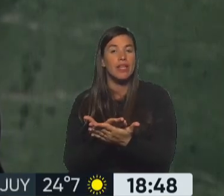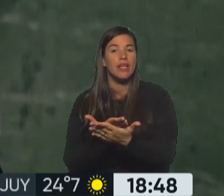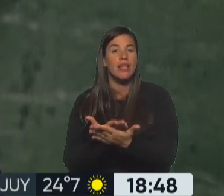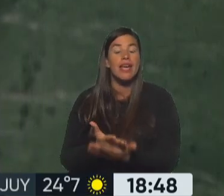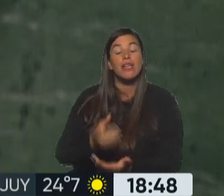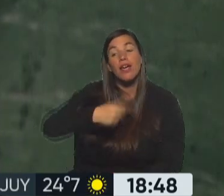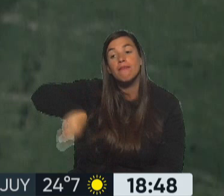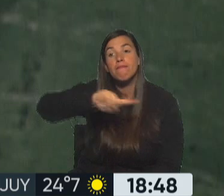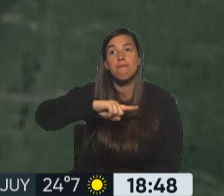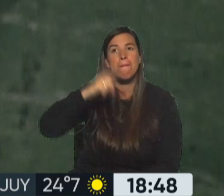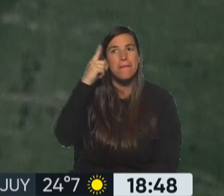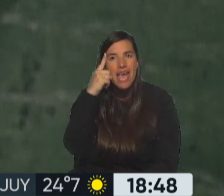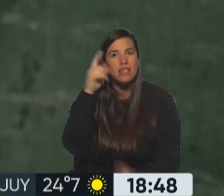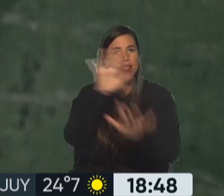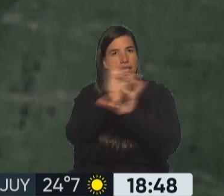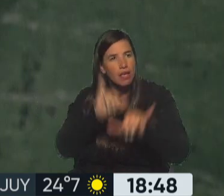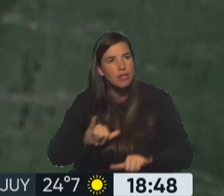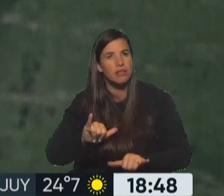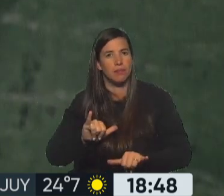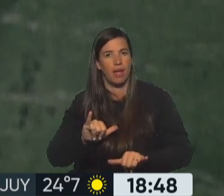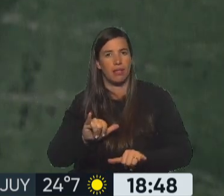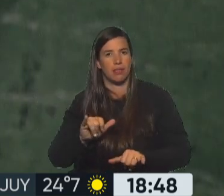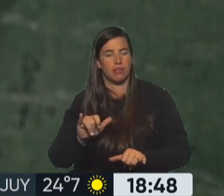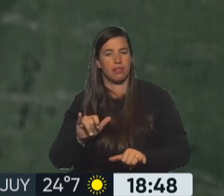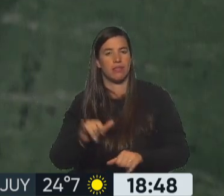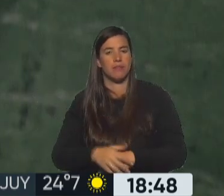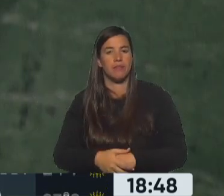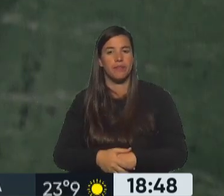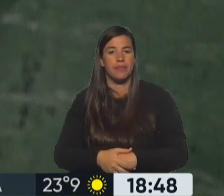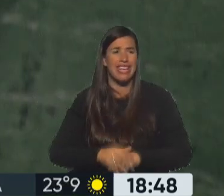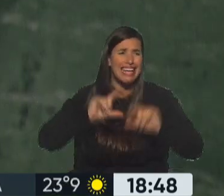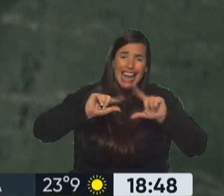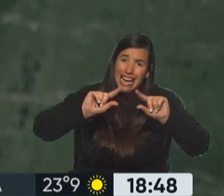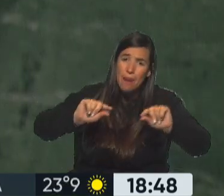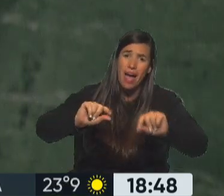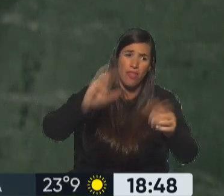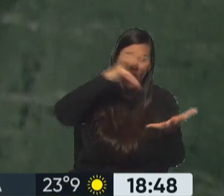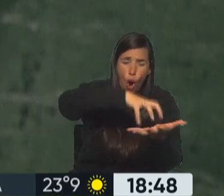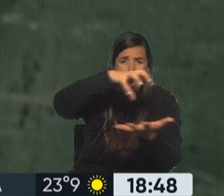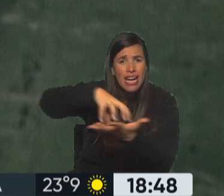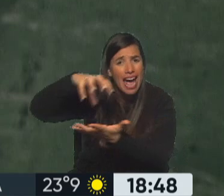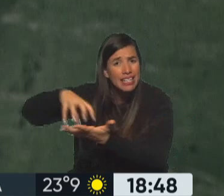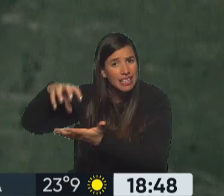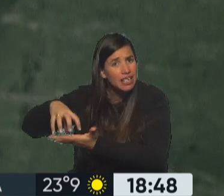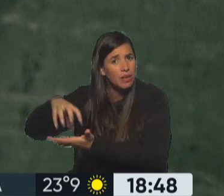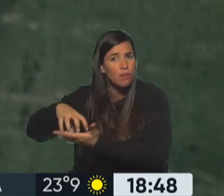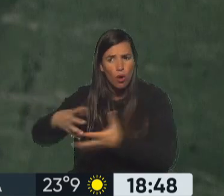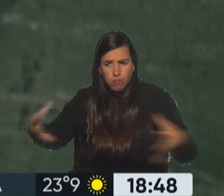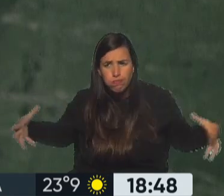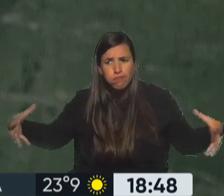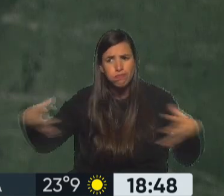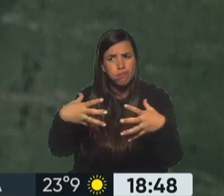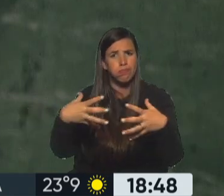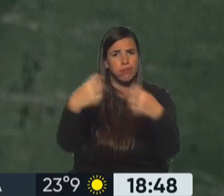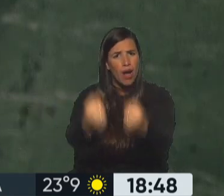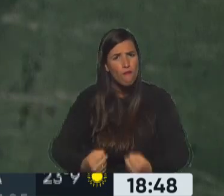cordura la paz que los convoque. Y reclamándole a los organismos multilaterales que recuperen la fortaleza que parecen